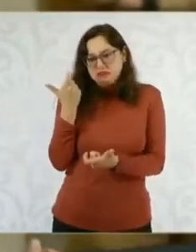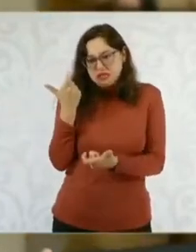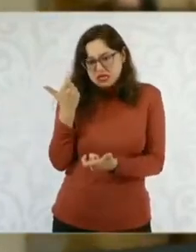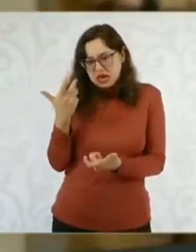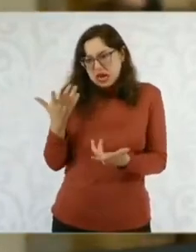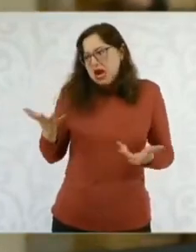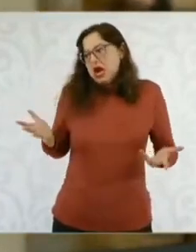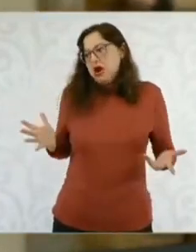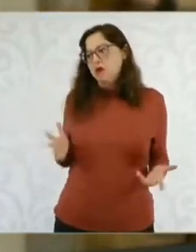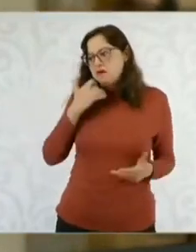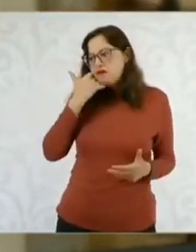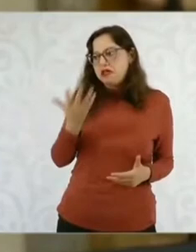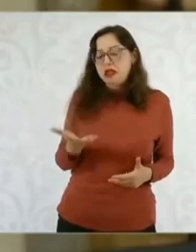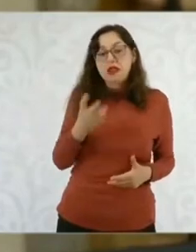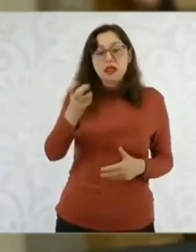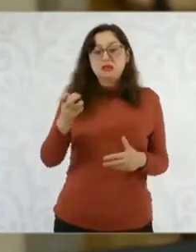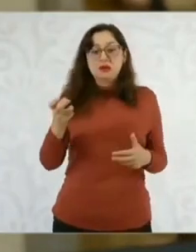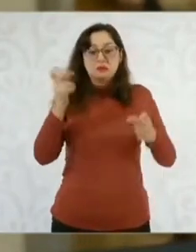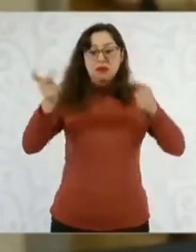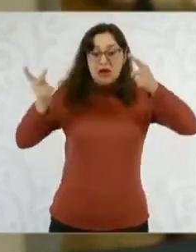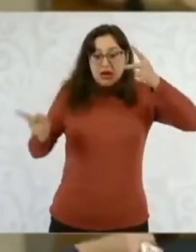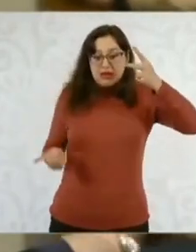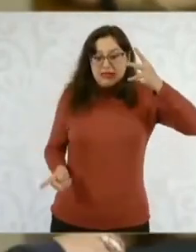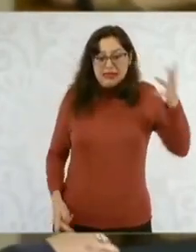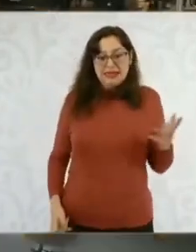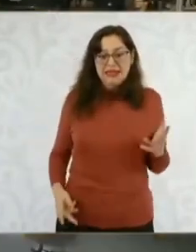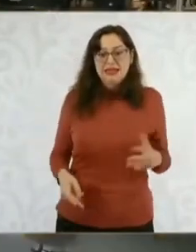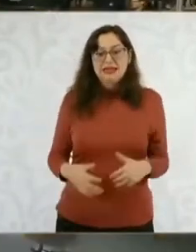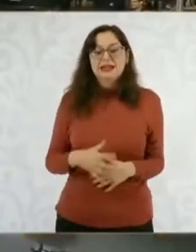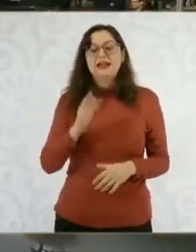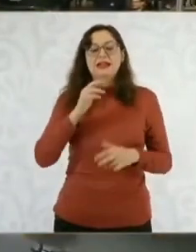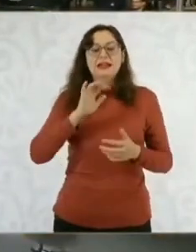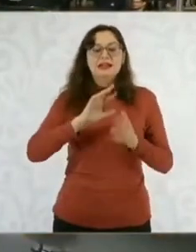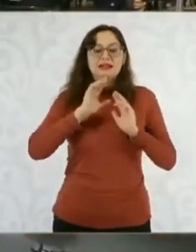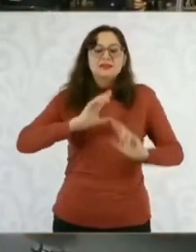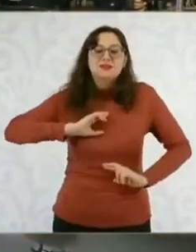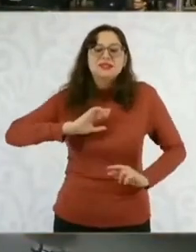dinero. Entonces, esas serían mis preguntas, Presidente, y le agradezco mucho las respuestas. Gracias.